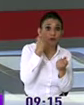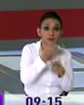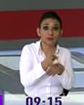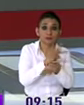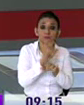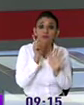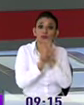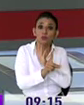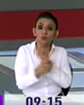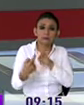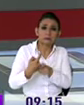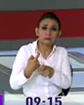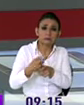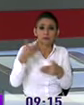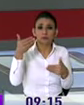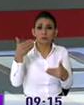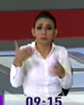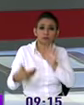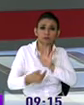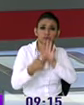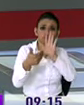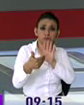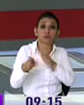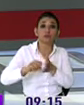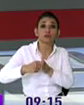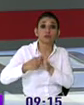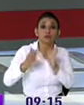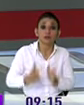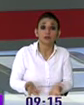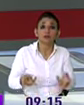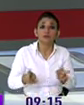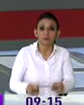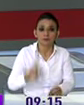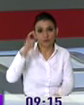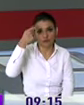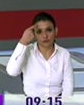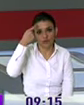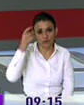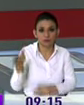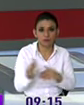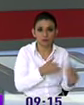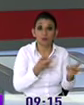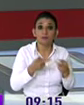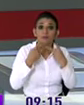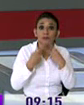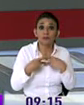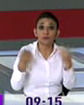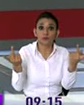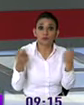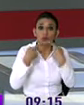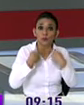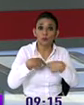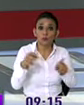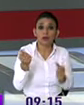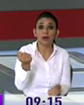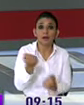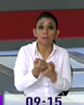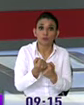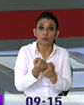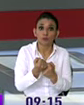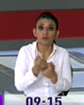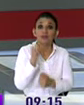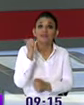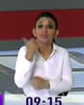denuncia persecución política por parte de la Contraloría y del régimen. Además, hicieron público un comunicado de apoyo a la llamada